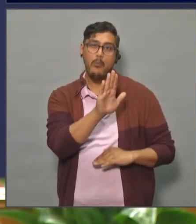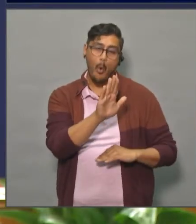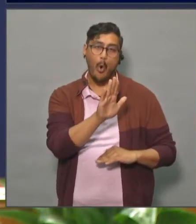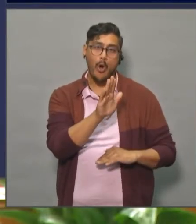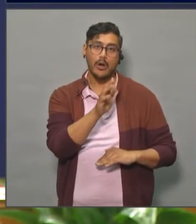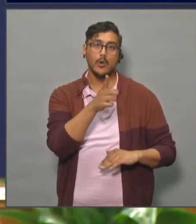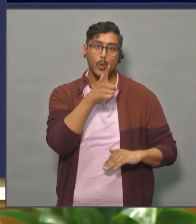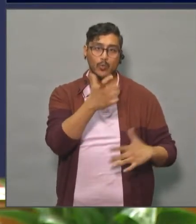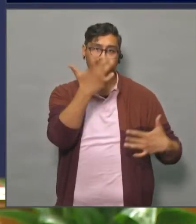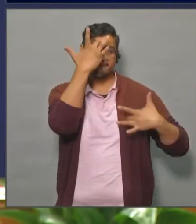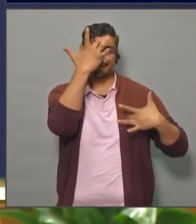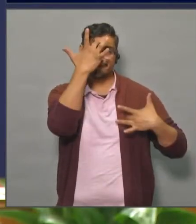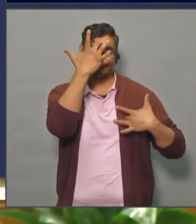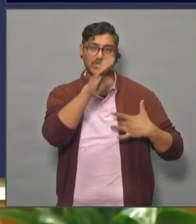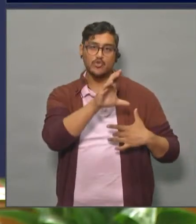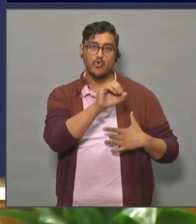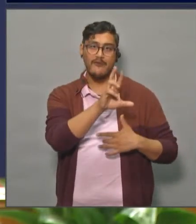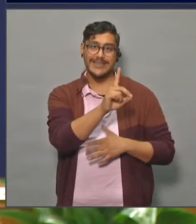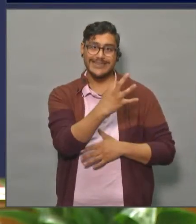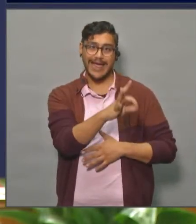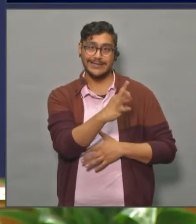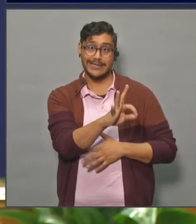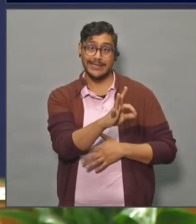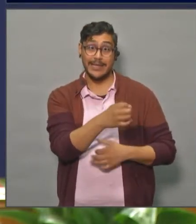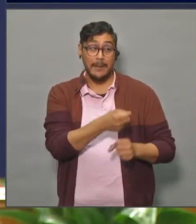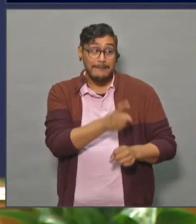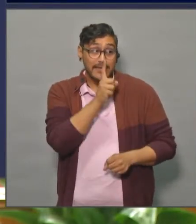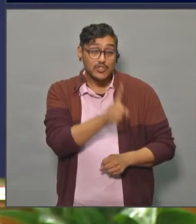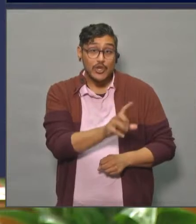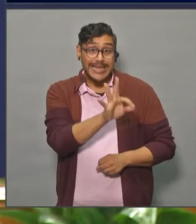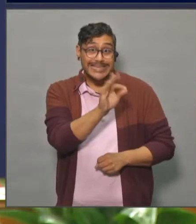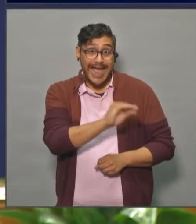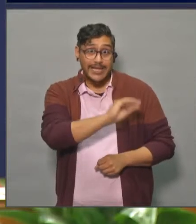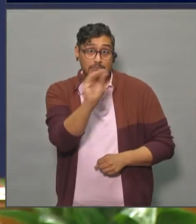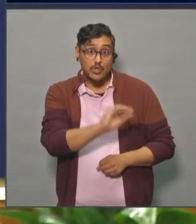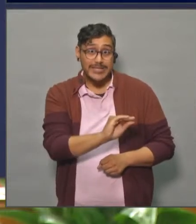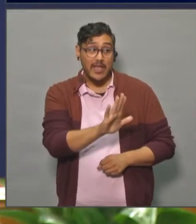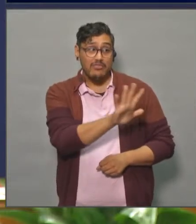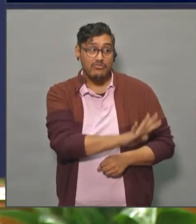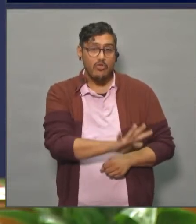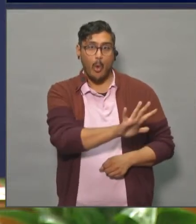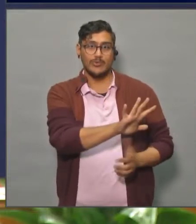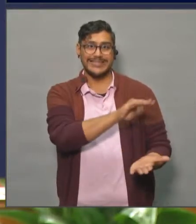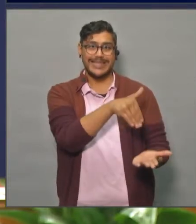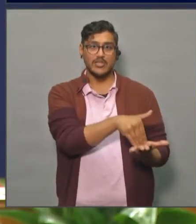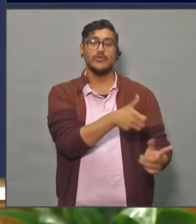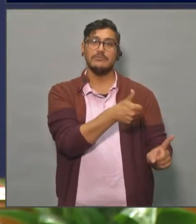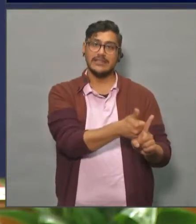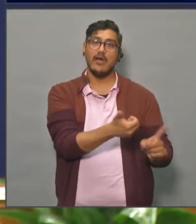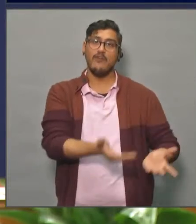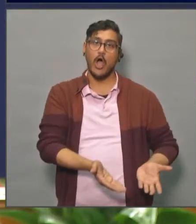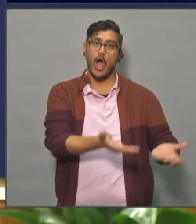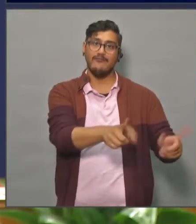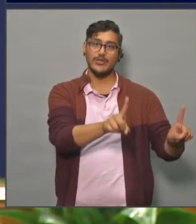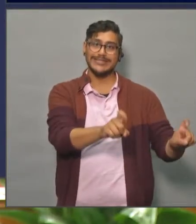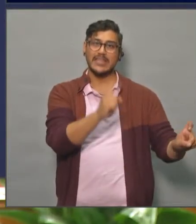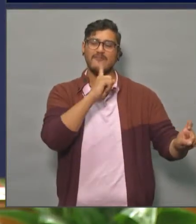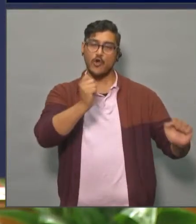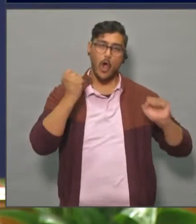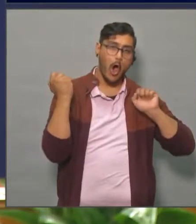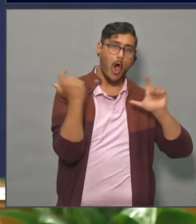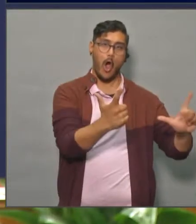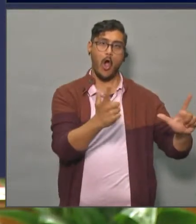y nos vamos a asegurar de que el 90% de estos centros hayan ofrecido pruebas a todos los residentes y